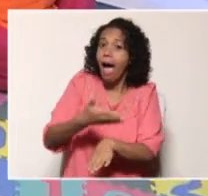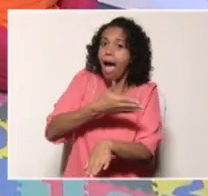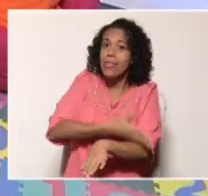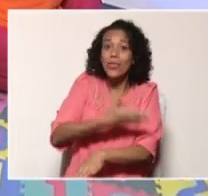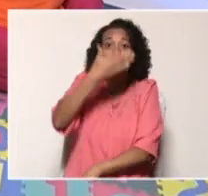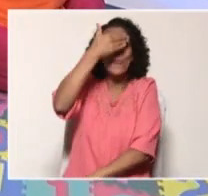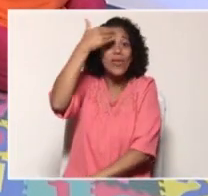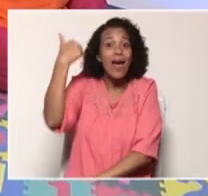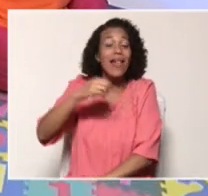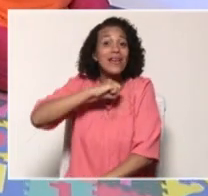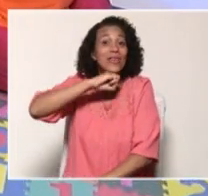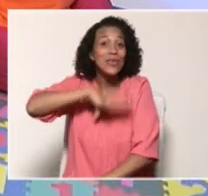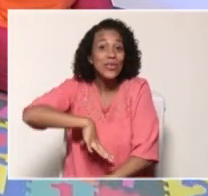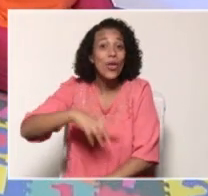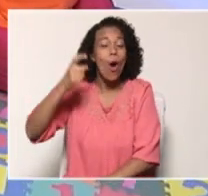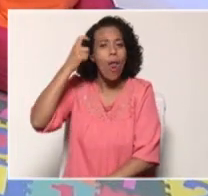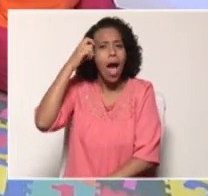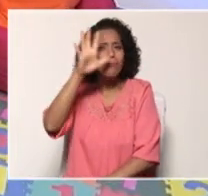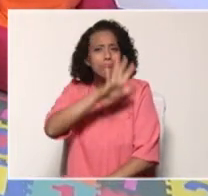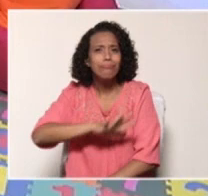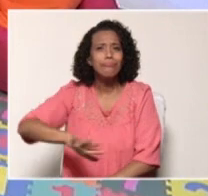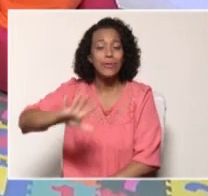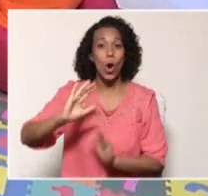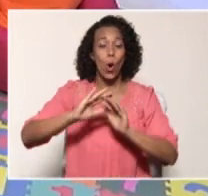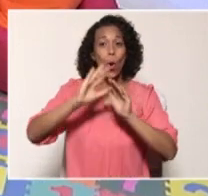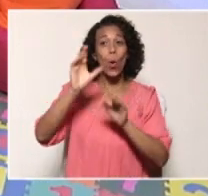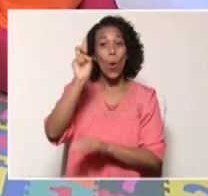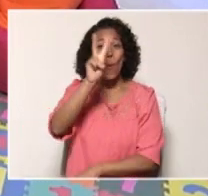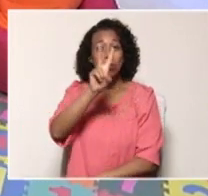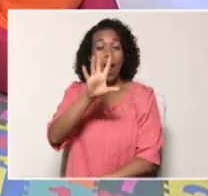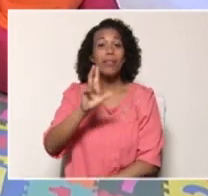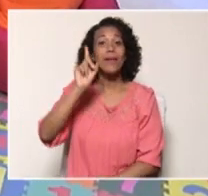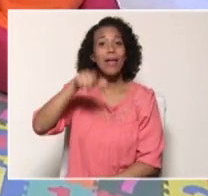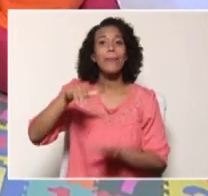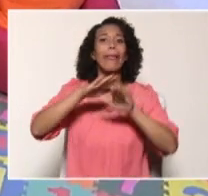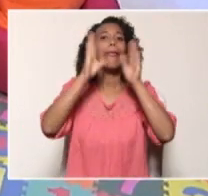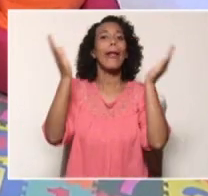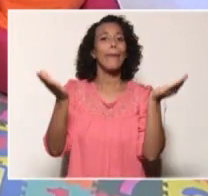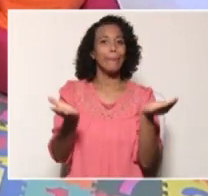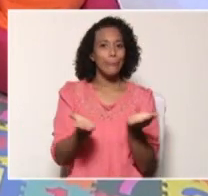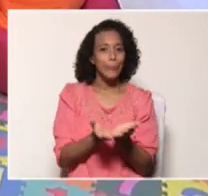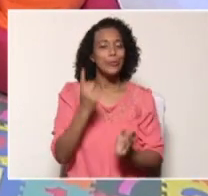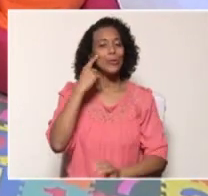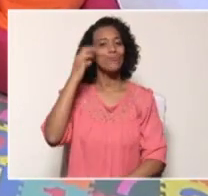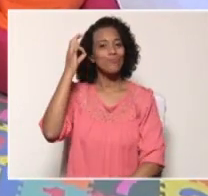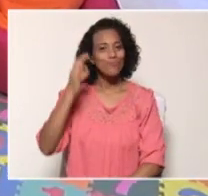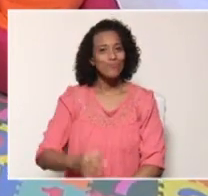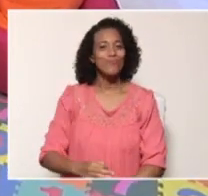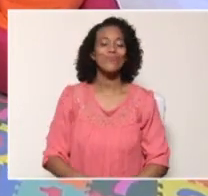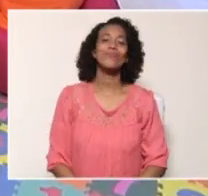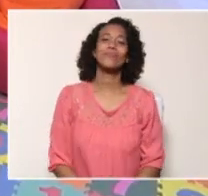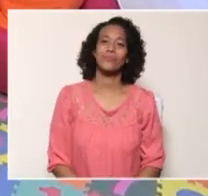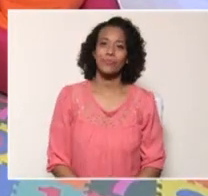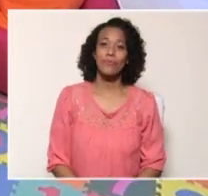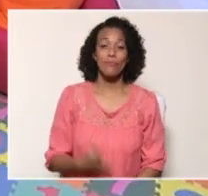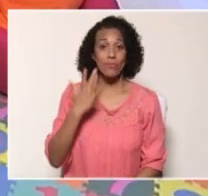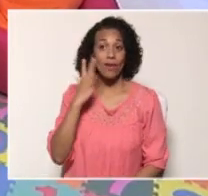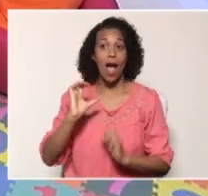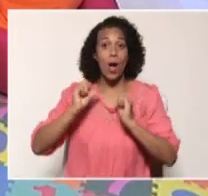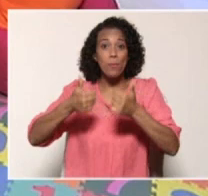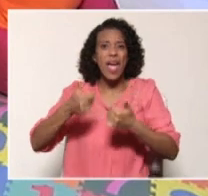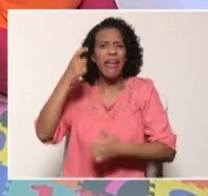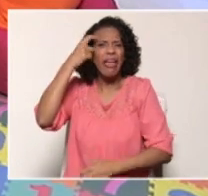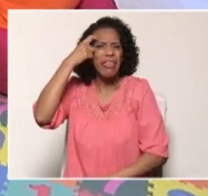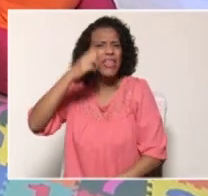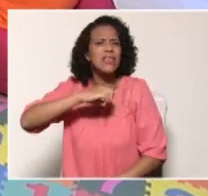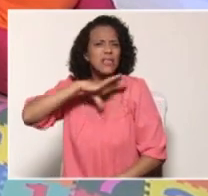no olvidemos la historia que nos caracteriza como venezolanos y venezolanas, como ciudadanos y ciudadanas del mundo. Por eso vamos a